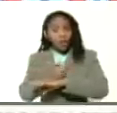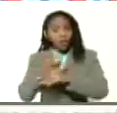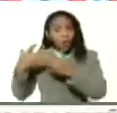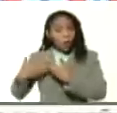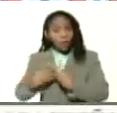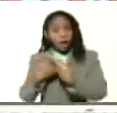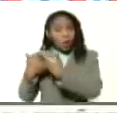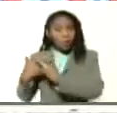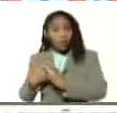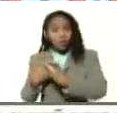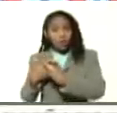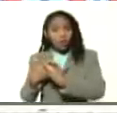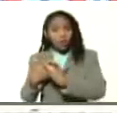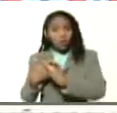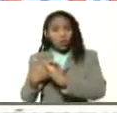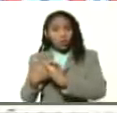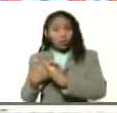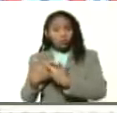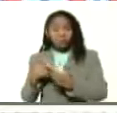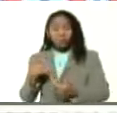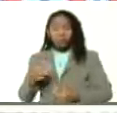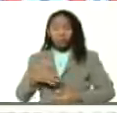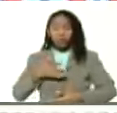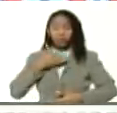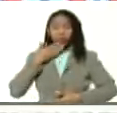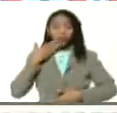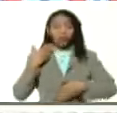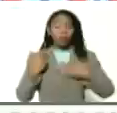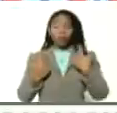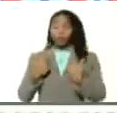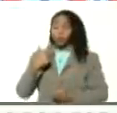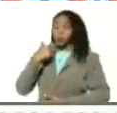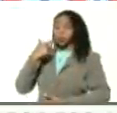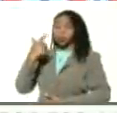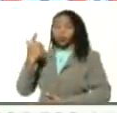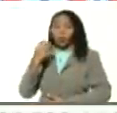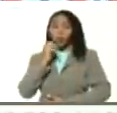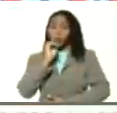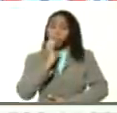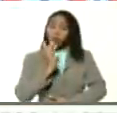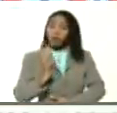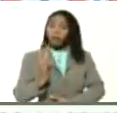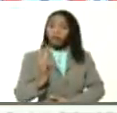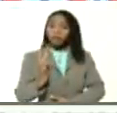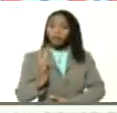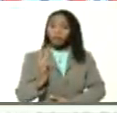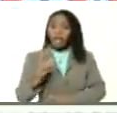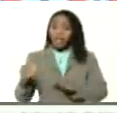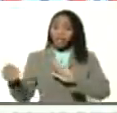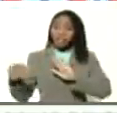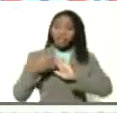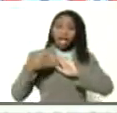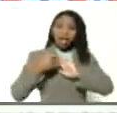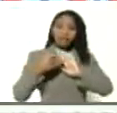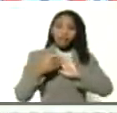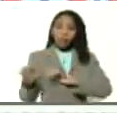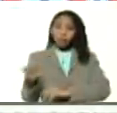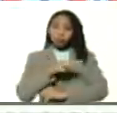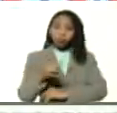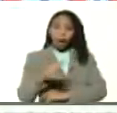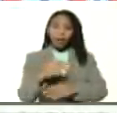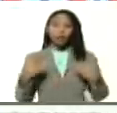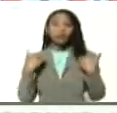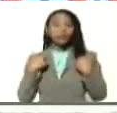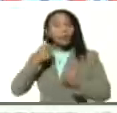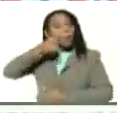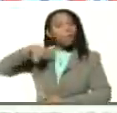Estados Unidos, se ufanan de decir que, bueno, es el daño colateral, el sufrimiento del